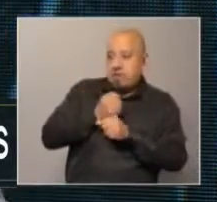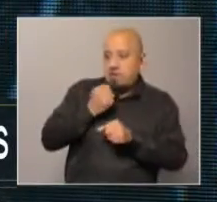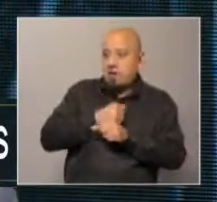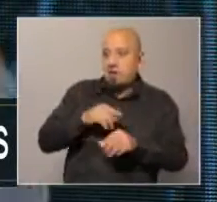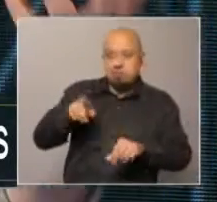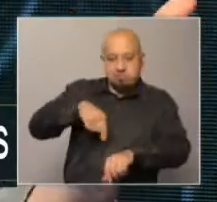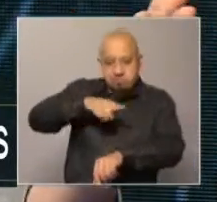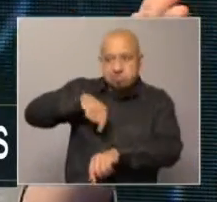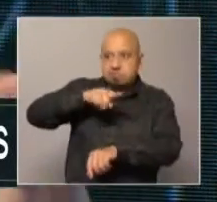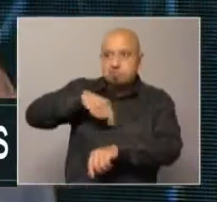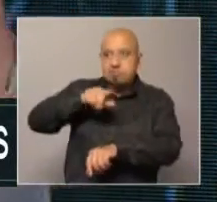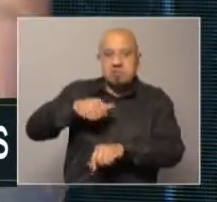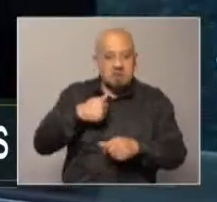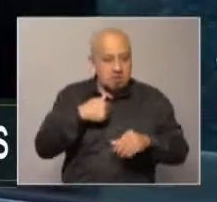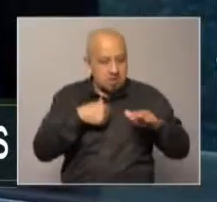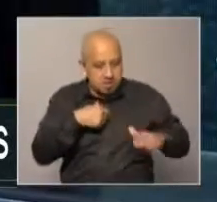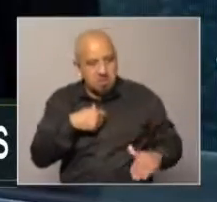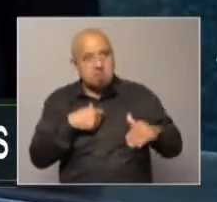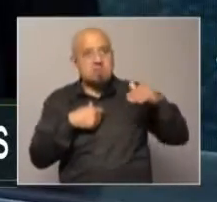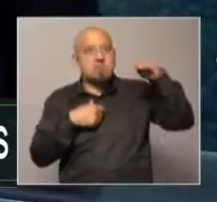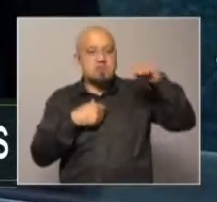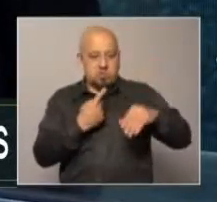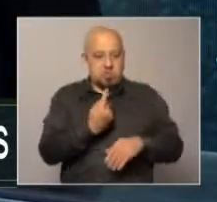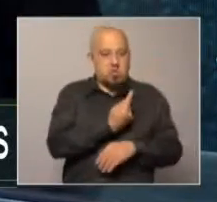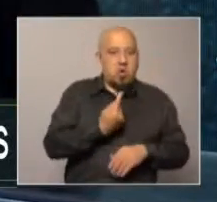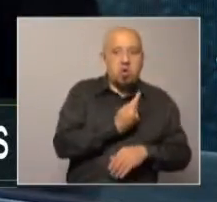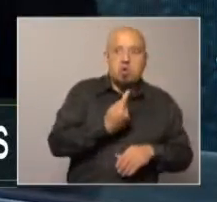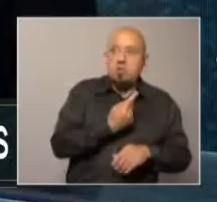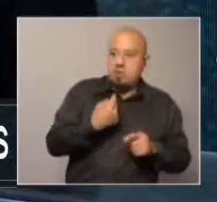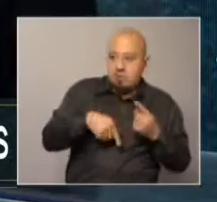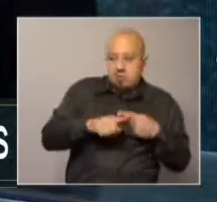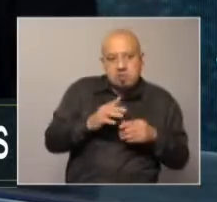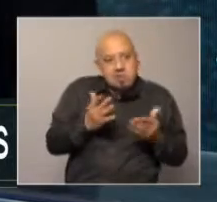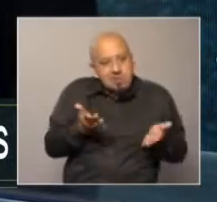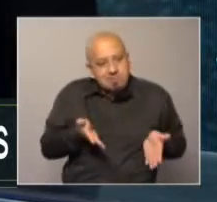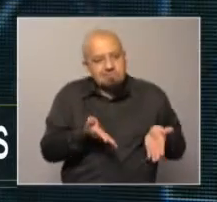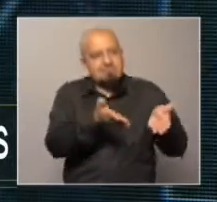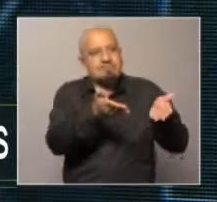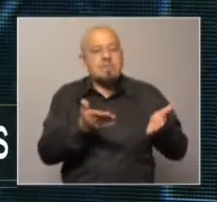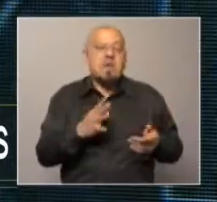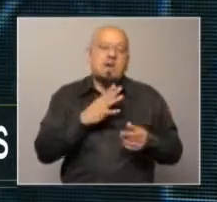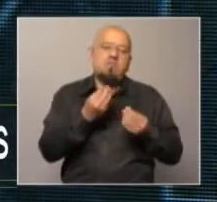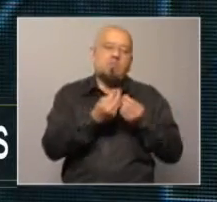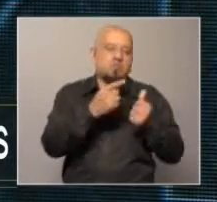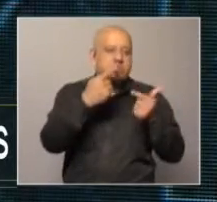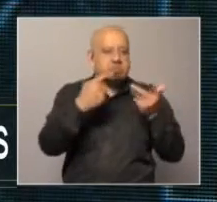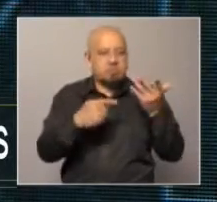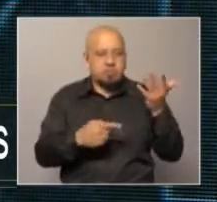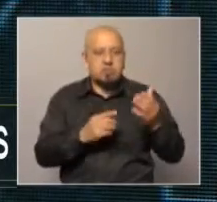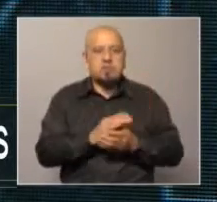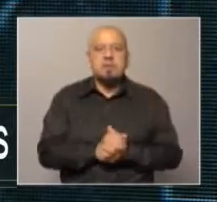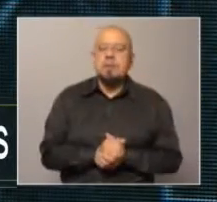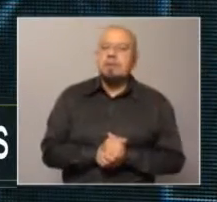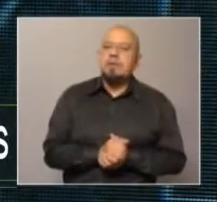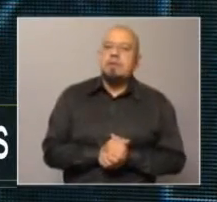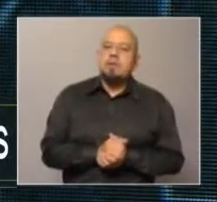trabajo, al pensar el sustento, ¿no? Son las, uh-huh, grandes preocupaciones que llevan al descuido afectivo, y en sí hay varios factores de riesgo que se miden.